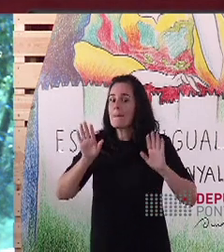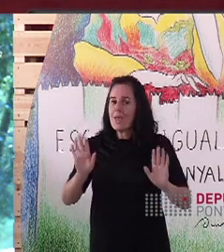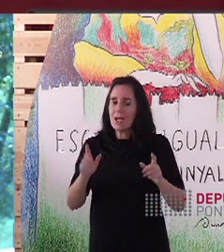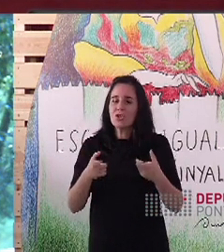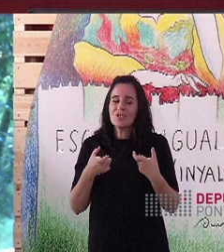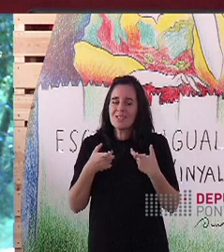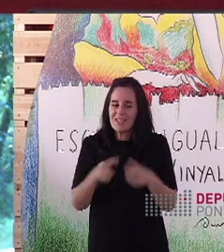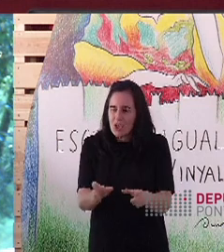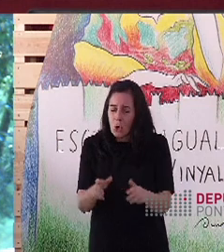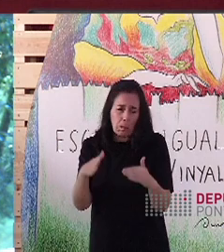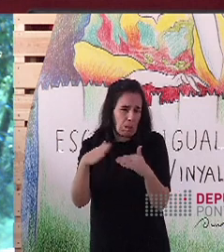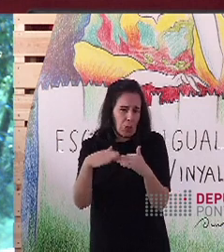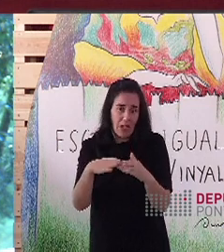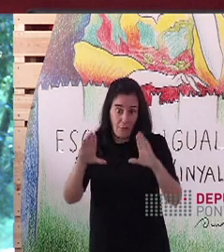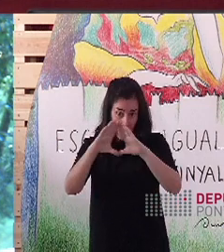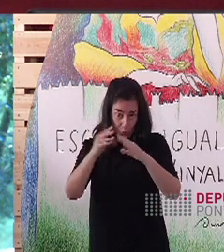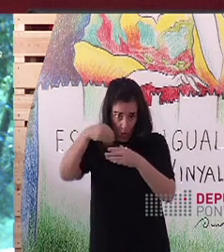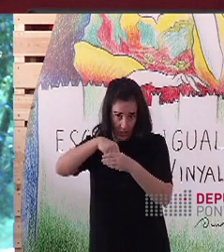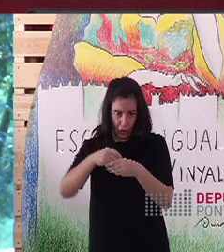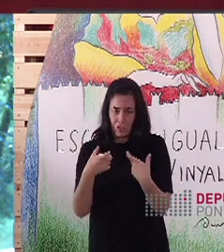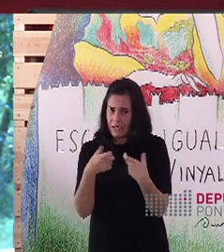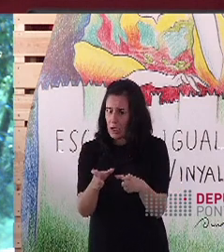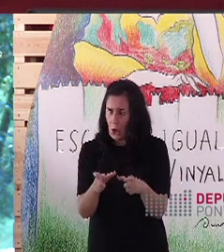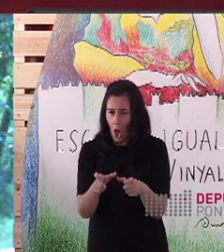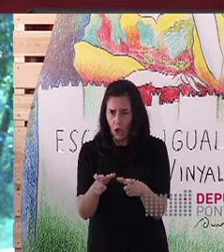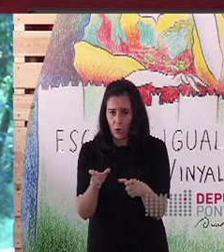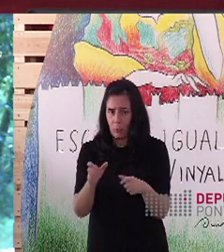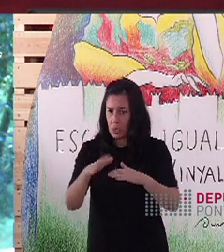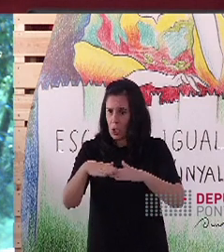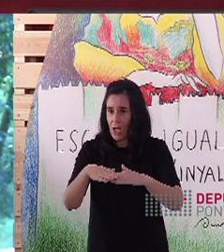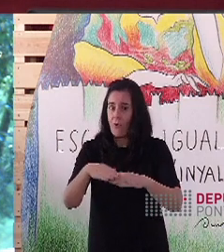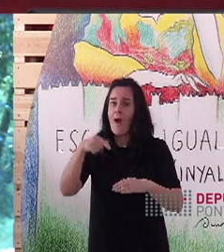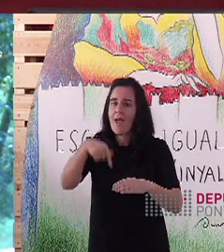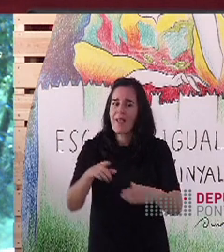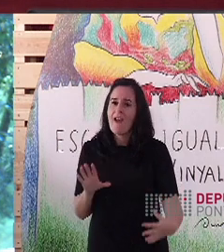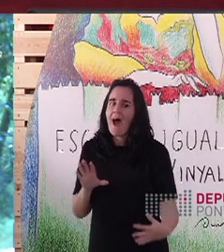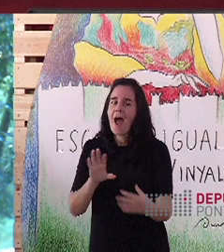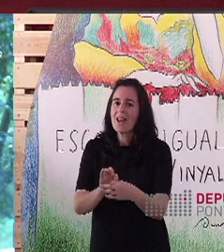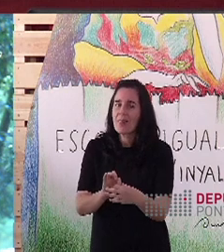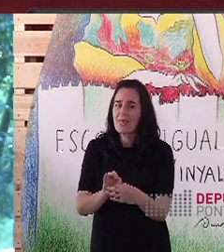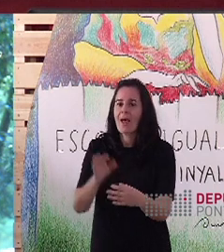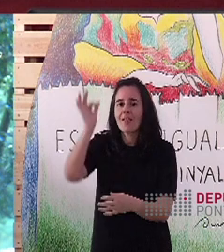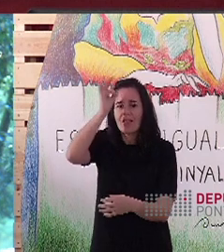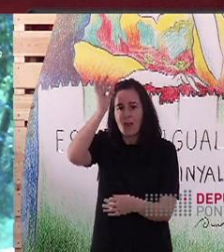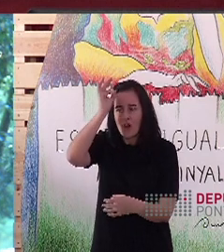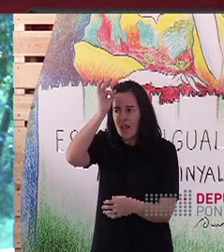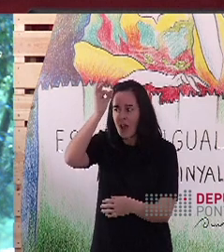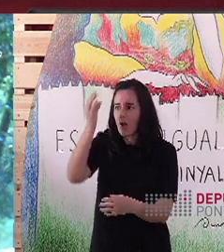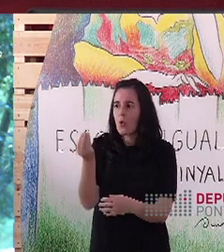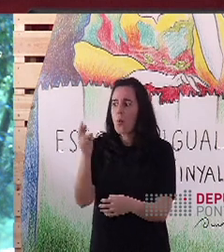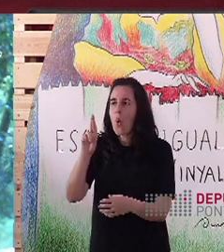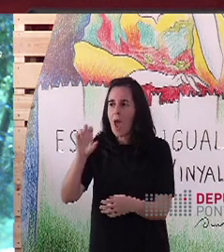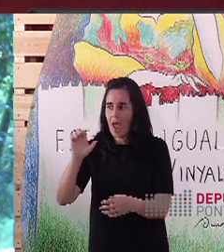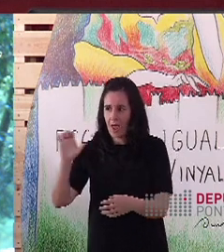hubo un sector minoritario del feminismo que hizo una alianza con la teoría queer. Igual que antes,